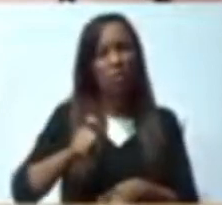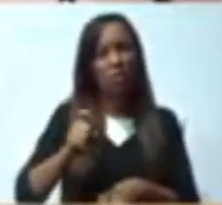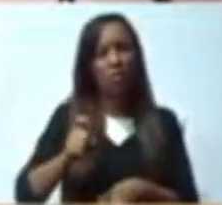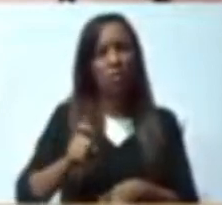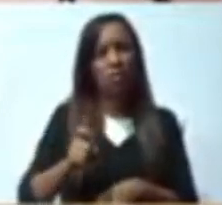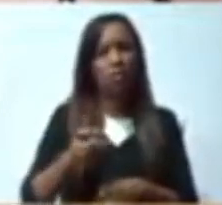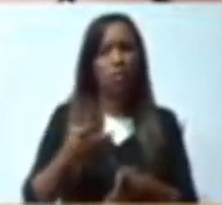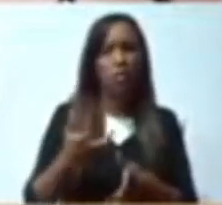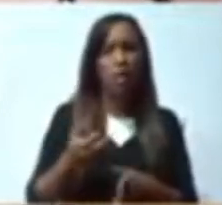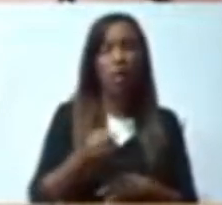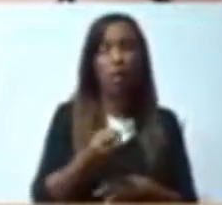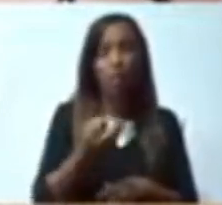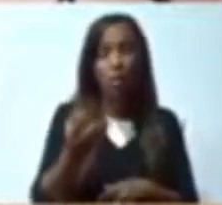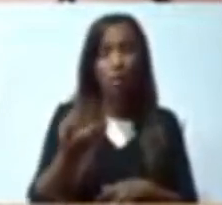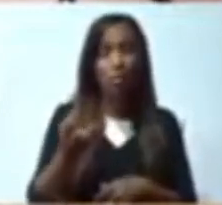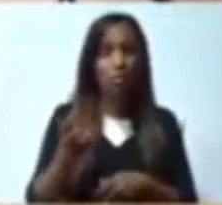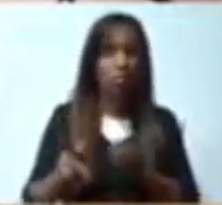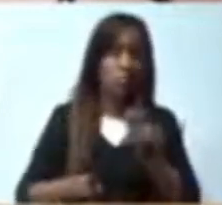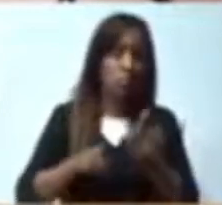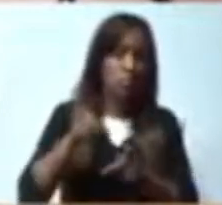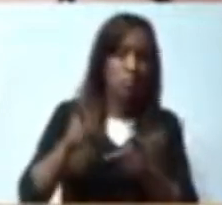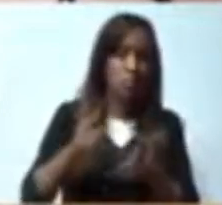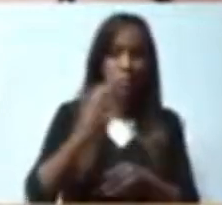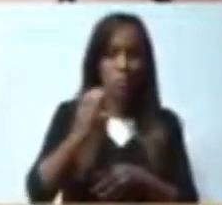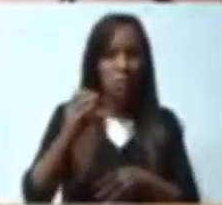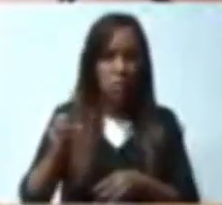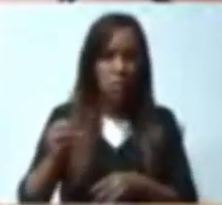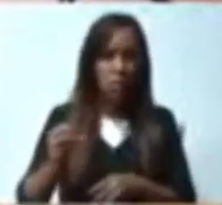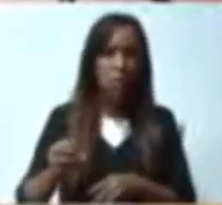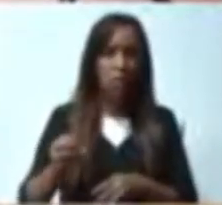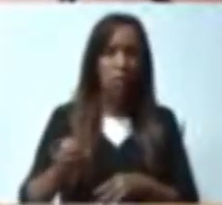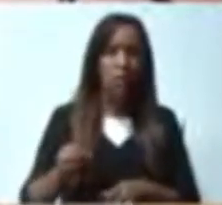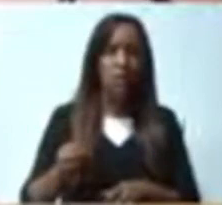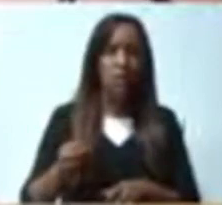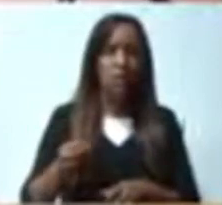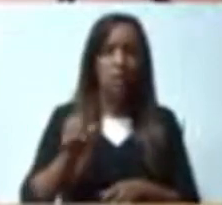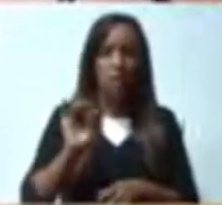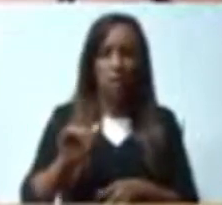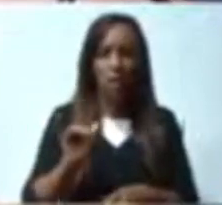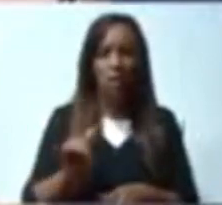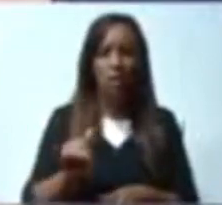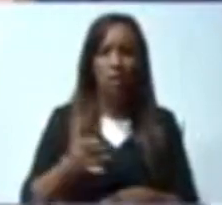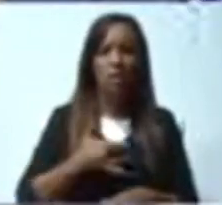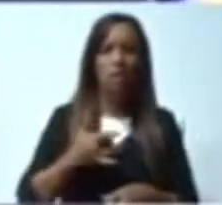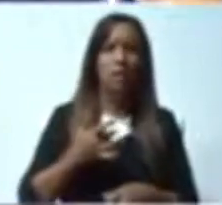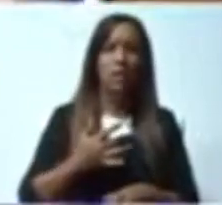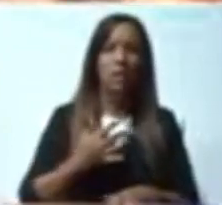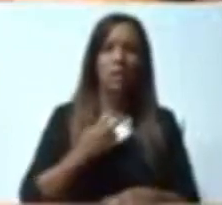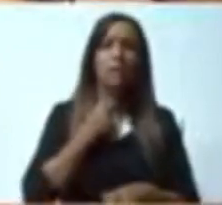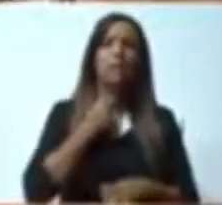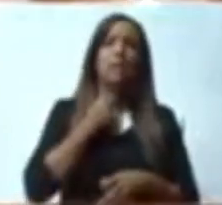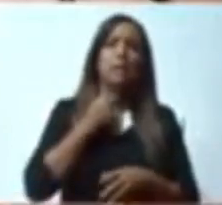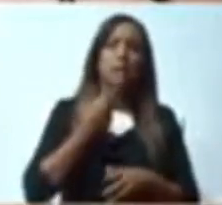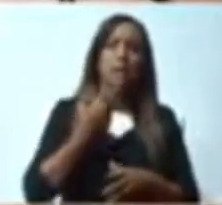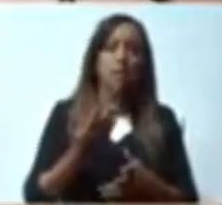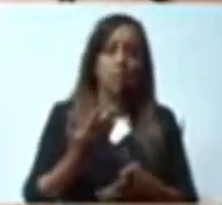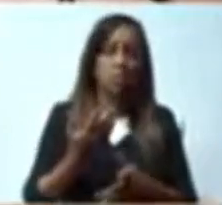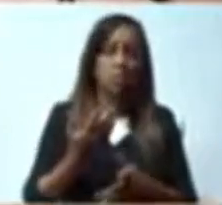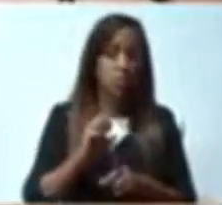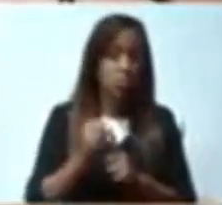en estos momentos. Y ojalá que con esta reforma se